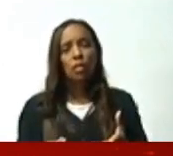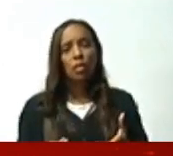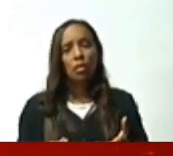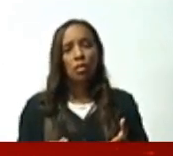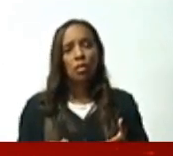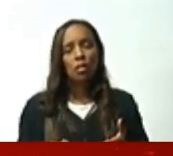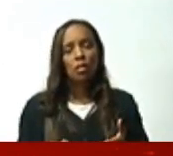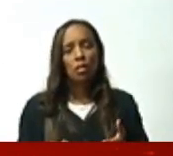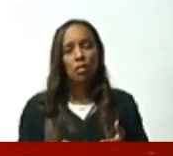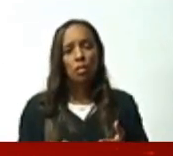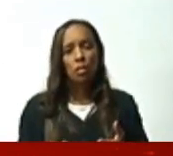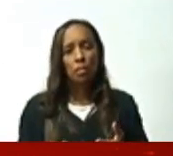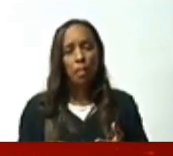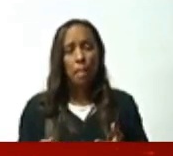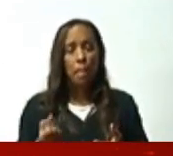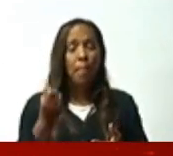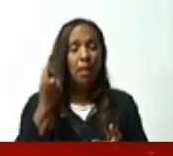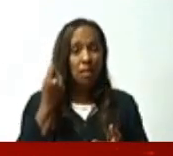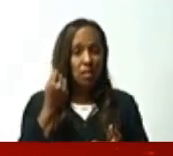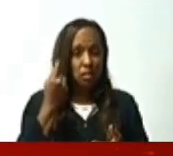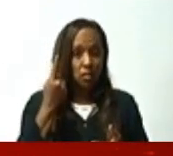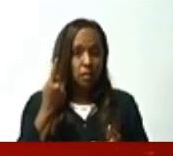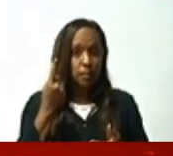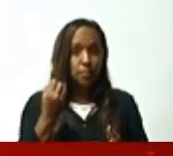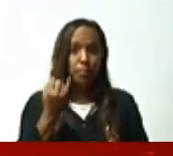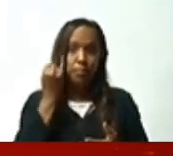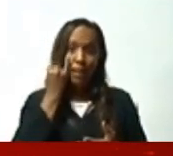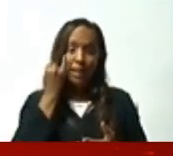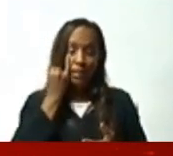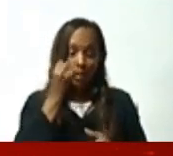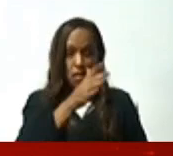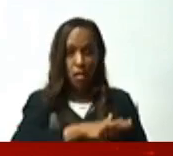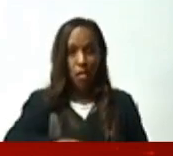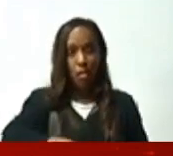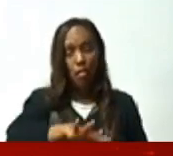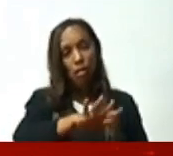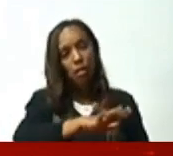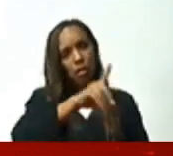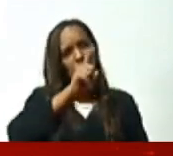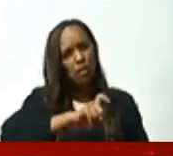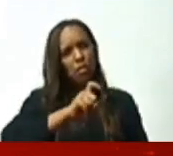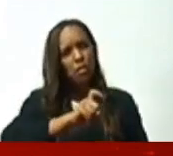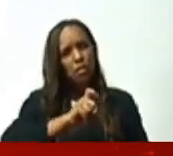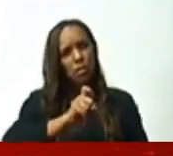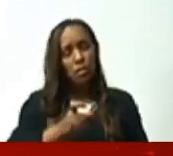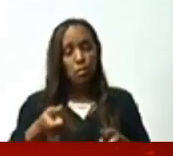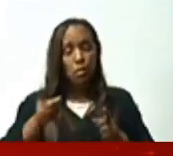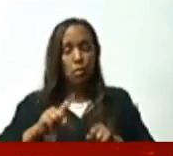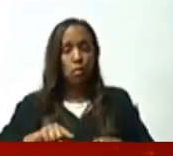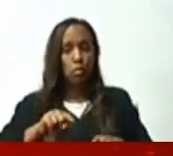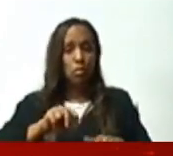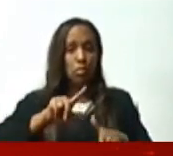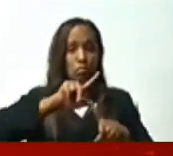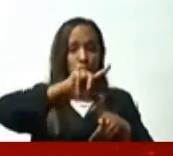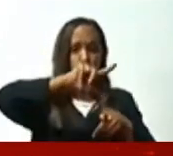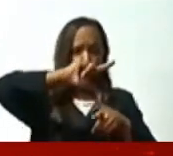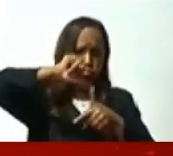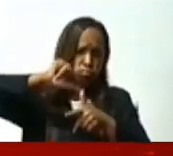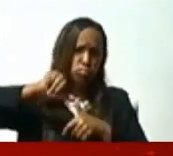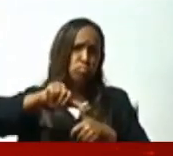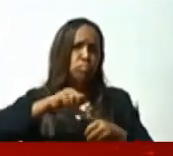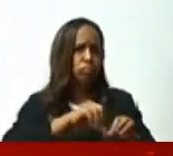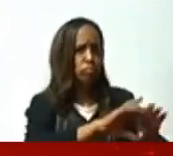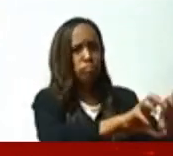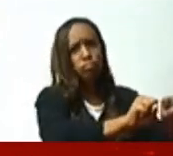Estado como asistencia a estas comunidades. Naturalmente que impacta las